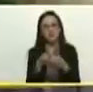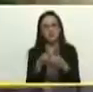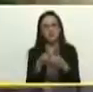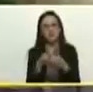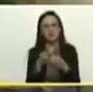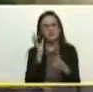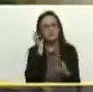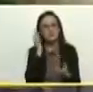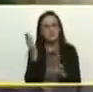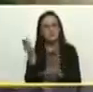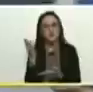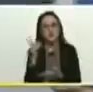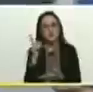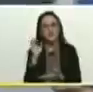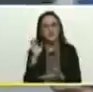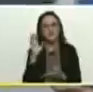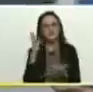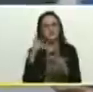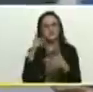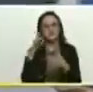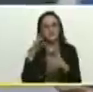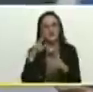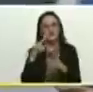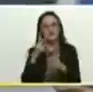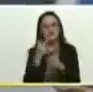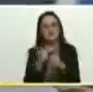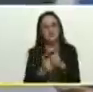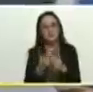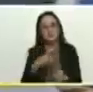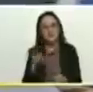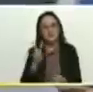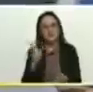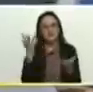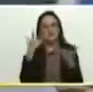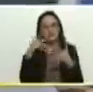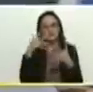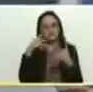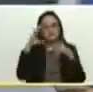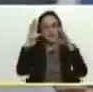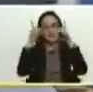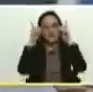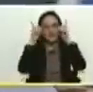doctora del Cieloína Rodríguez Gómez,